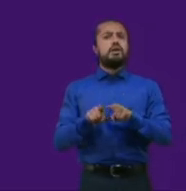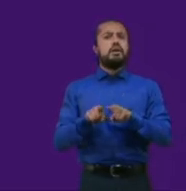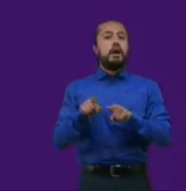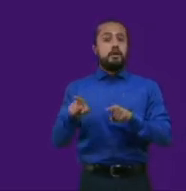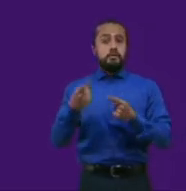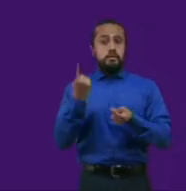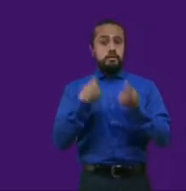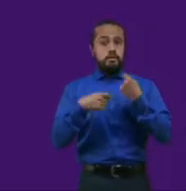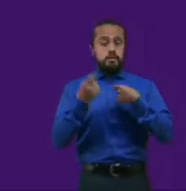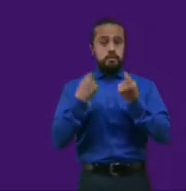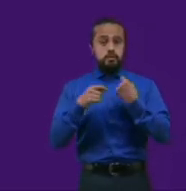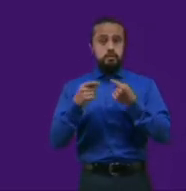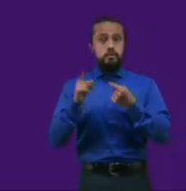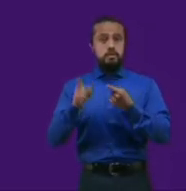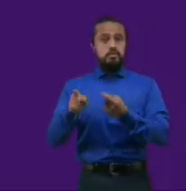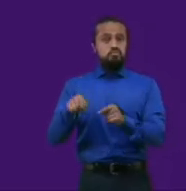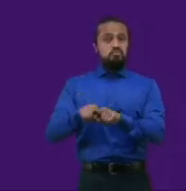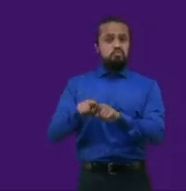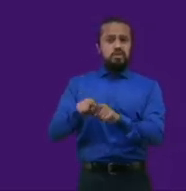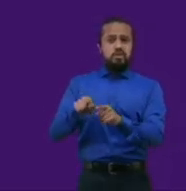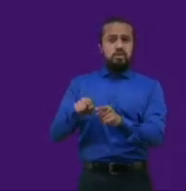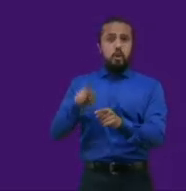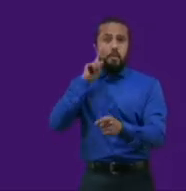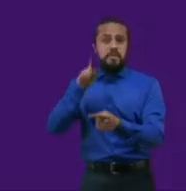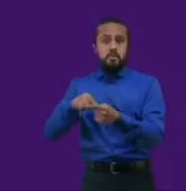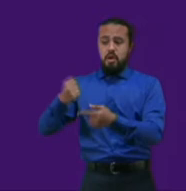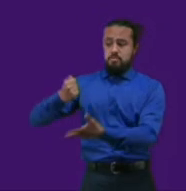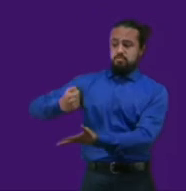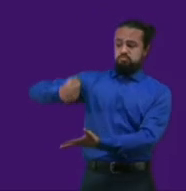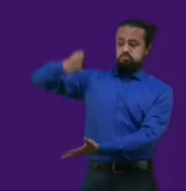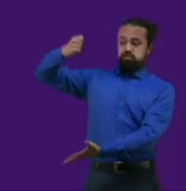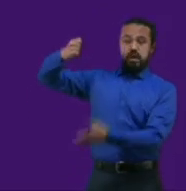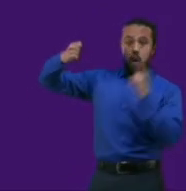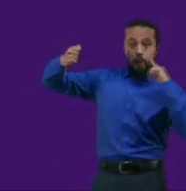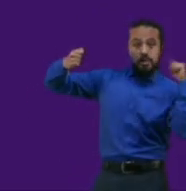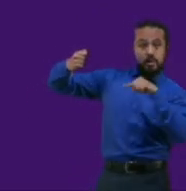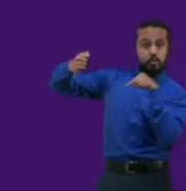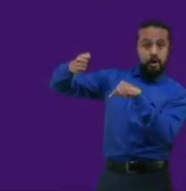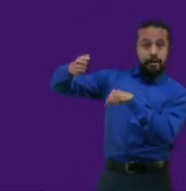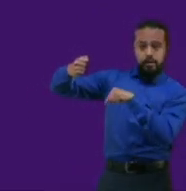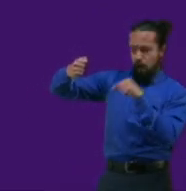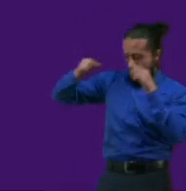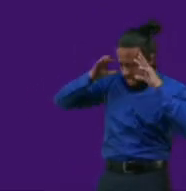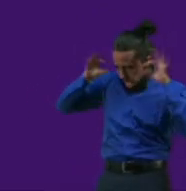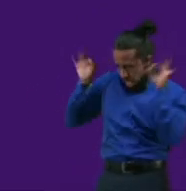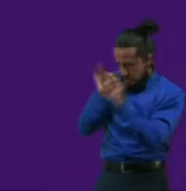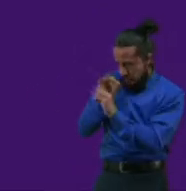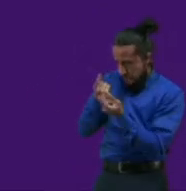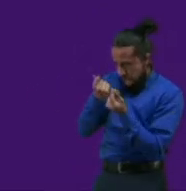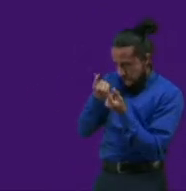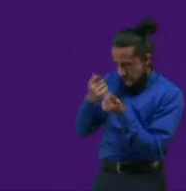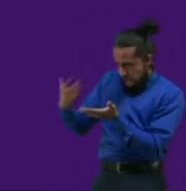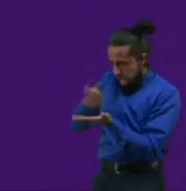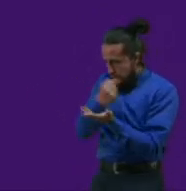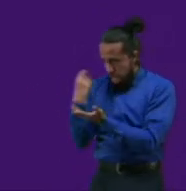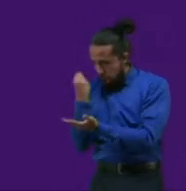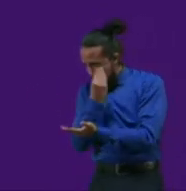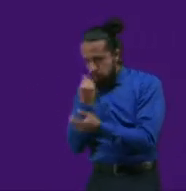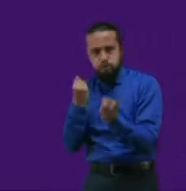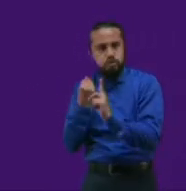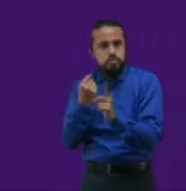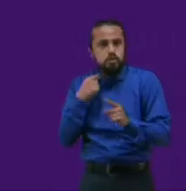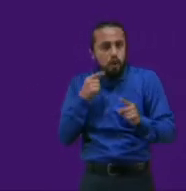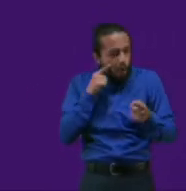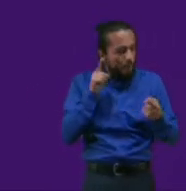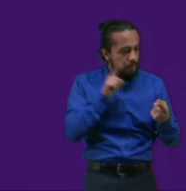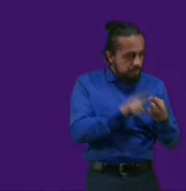negocio. Esa riqueza no, o sea, o la riqueza del negocio no está ahí. La riqueza del negocio está es en lograr cumplir su misión, su